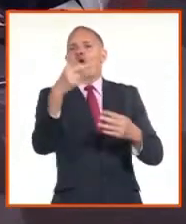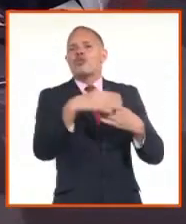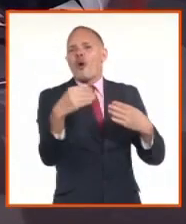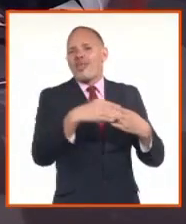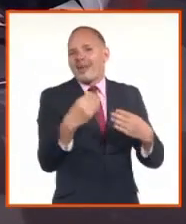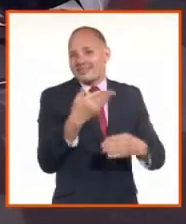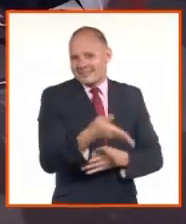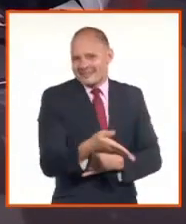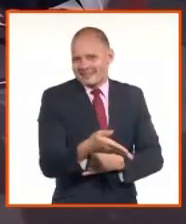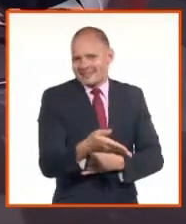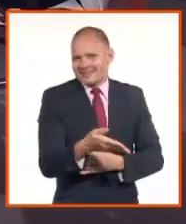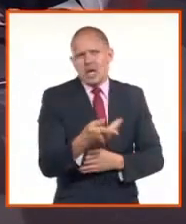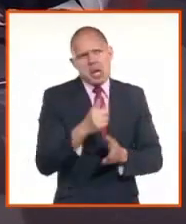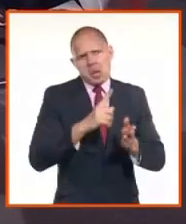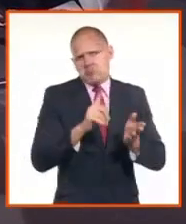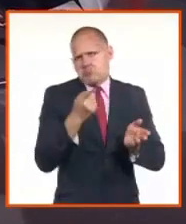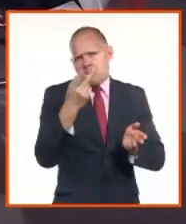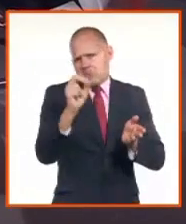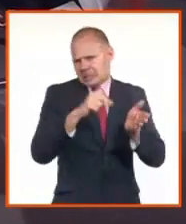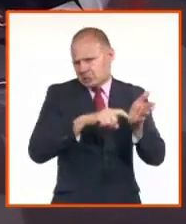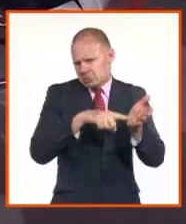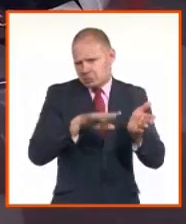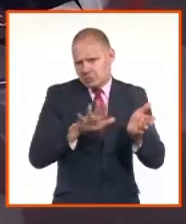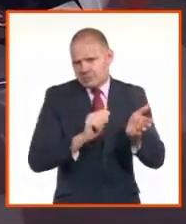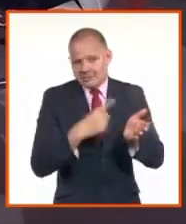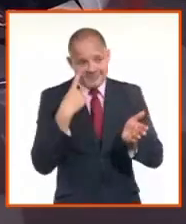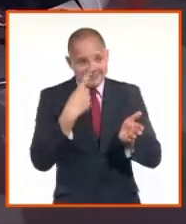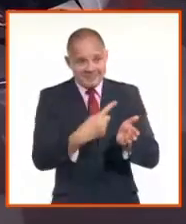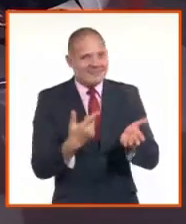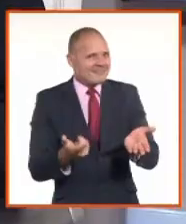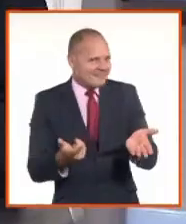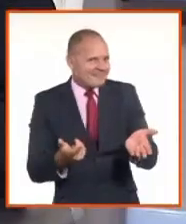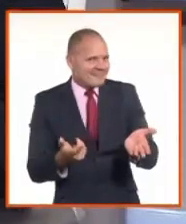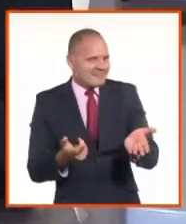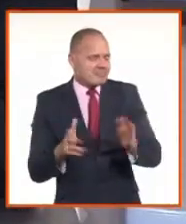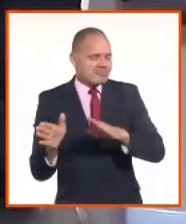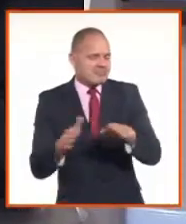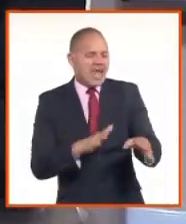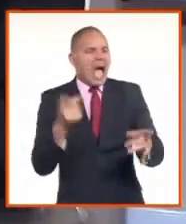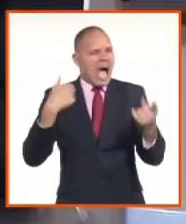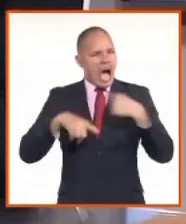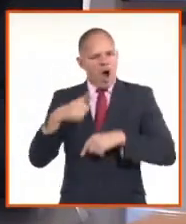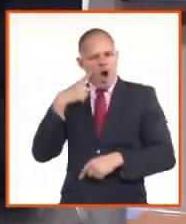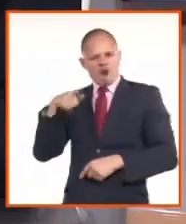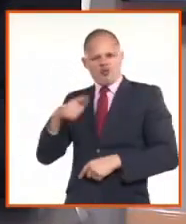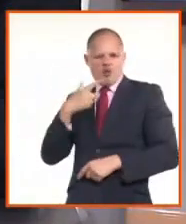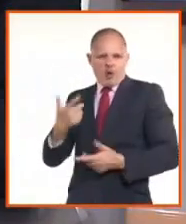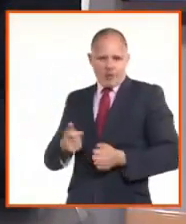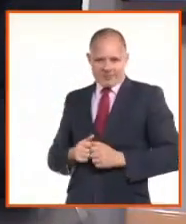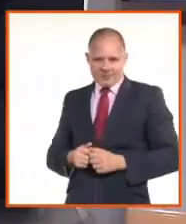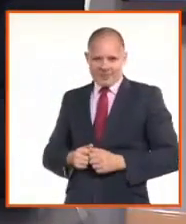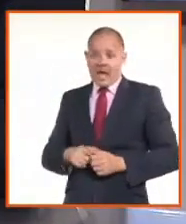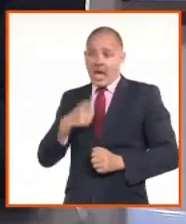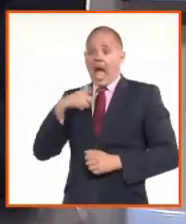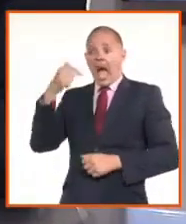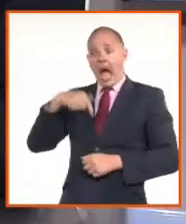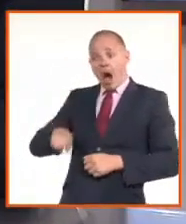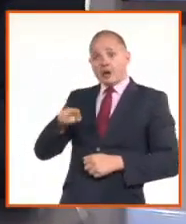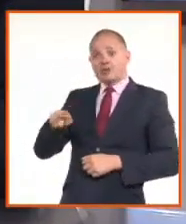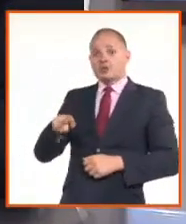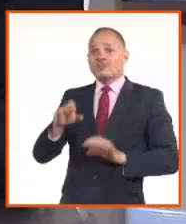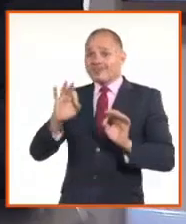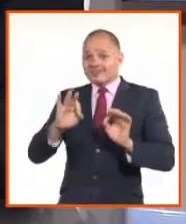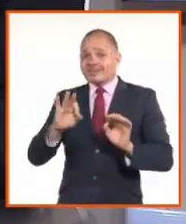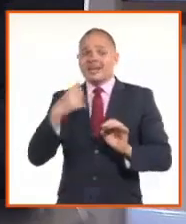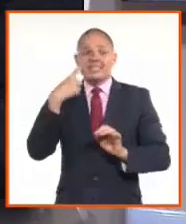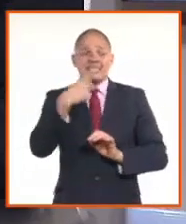el ejemplo como decimos bueno mira verá cuánto le sale y trovas orina si hay un abaratamiento de los precios relativos que se mantienen en